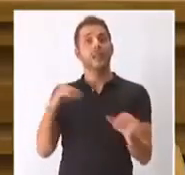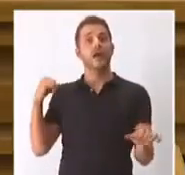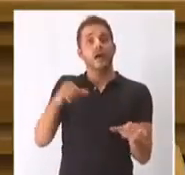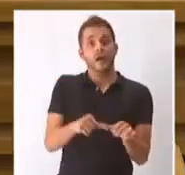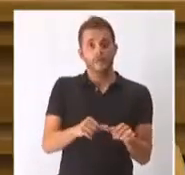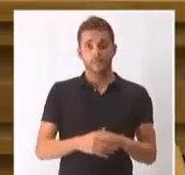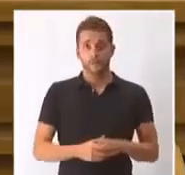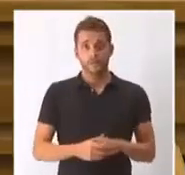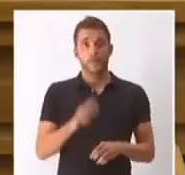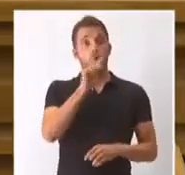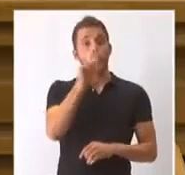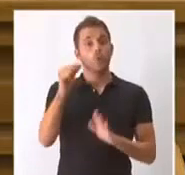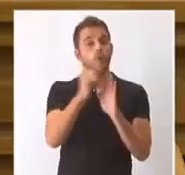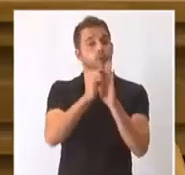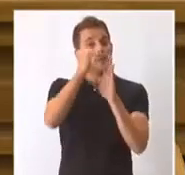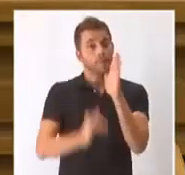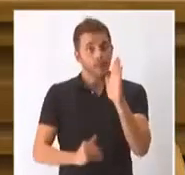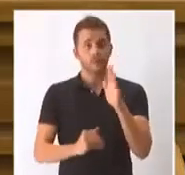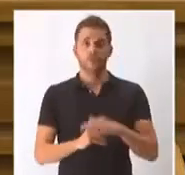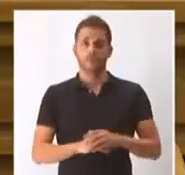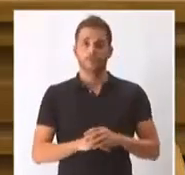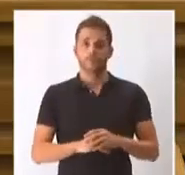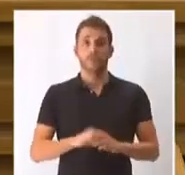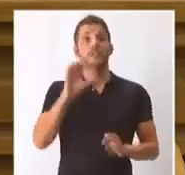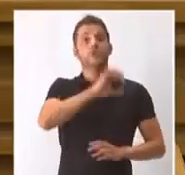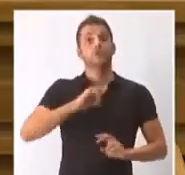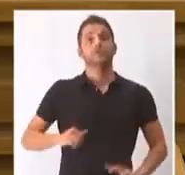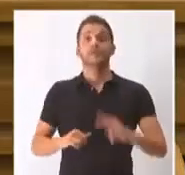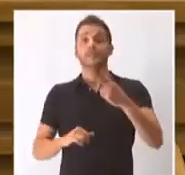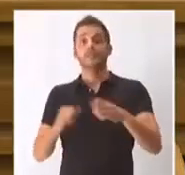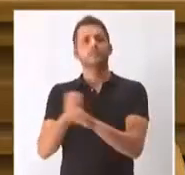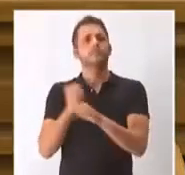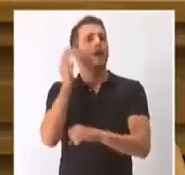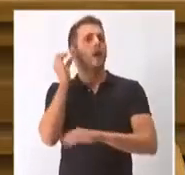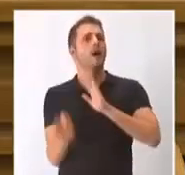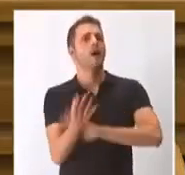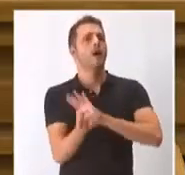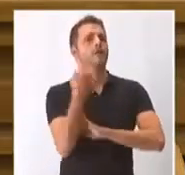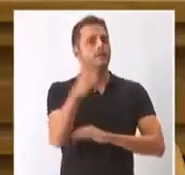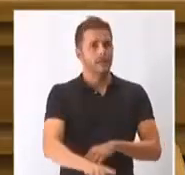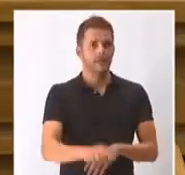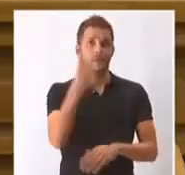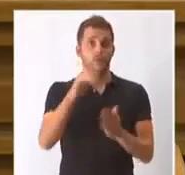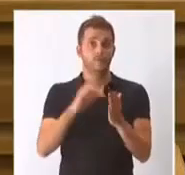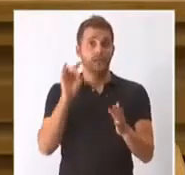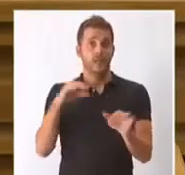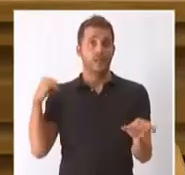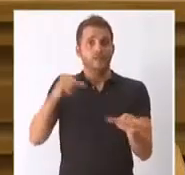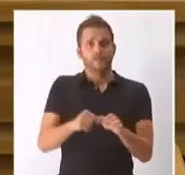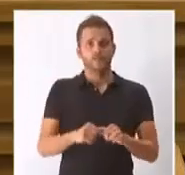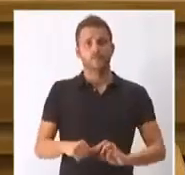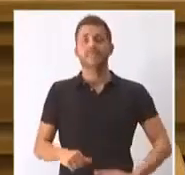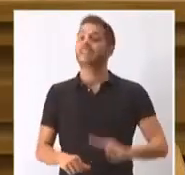son 12 puntos menos y la segunda comunidad en creación de empleo femenino también desde el 2015 la tercera comunidad en gasto